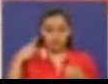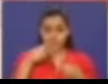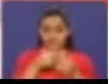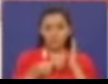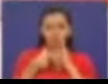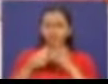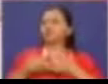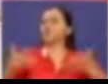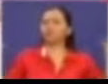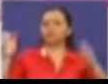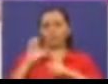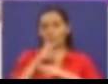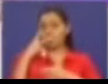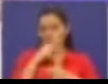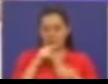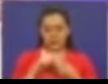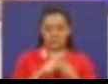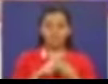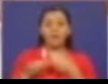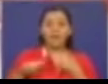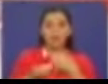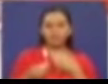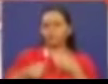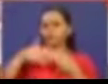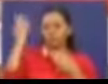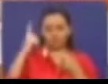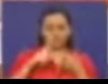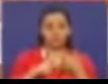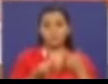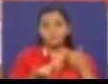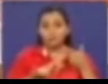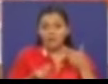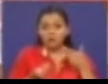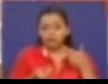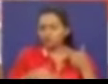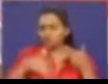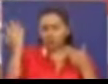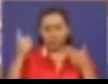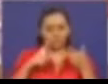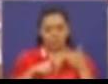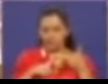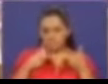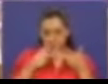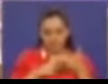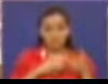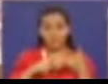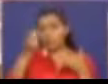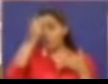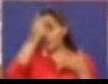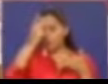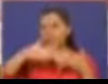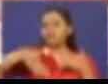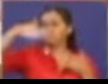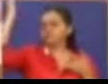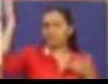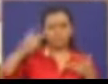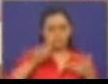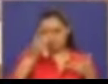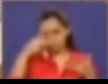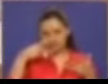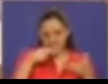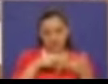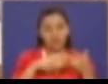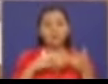alto gasto corriente, mentira que tenemos alto gasto público, mentira que tenemos alta deuda y